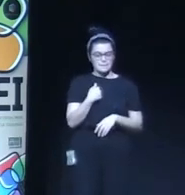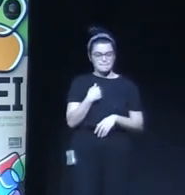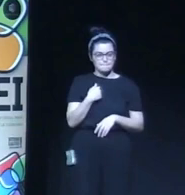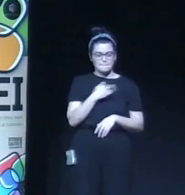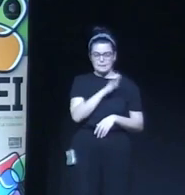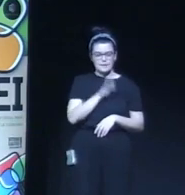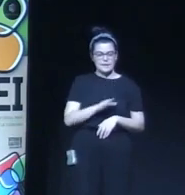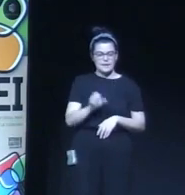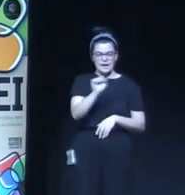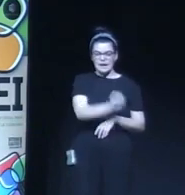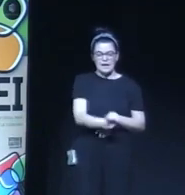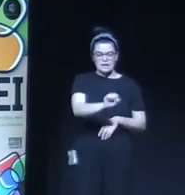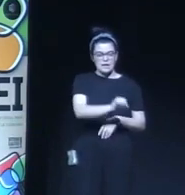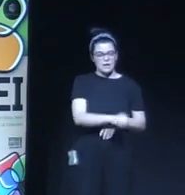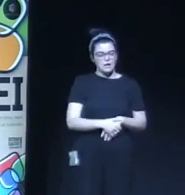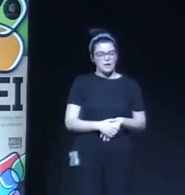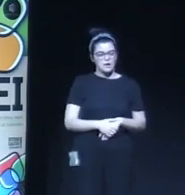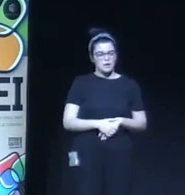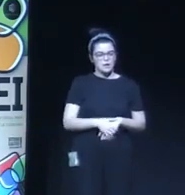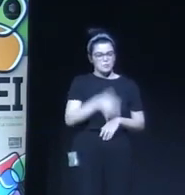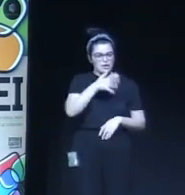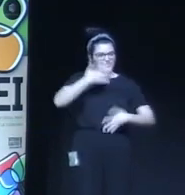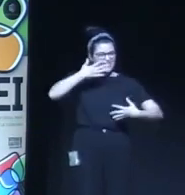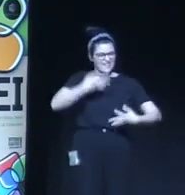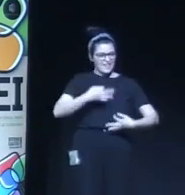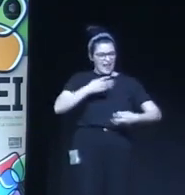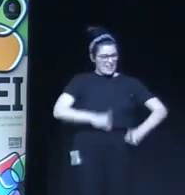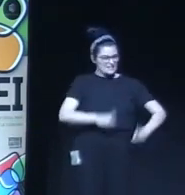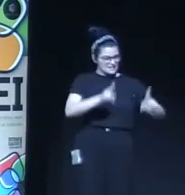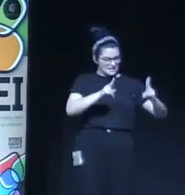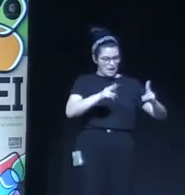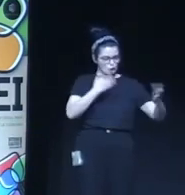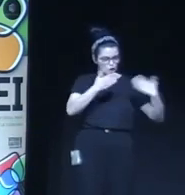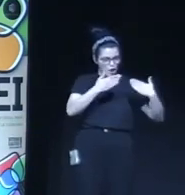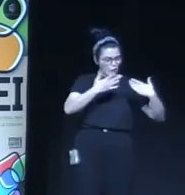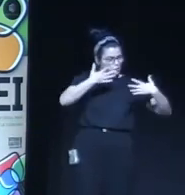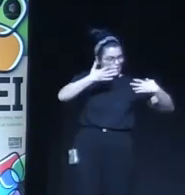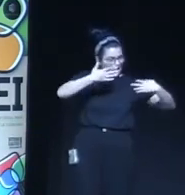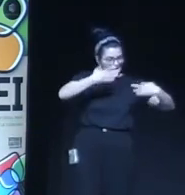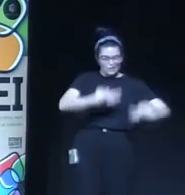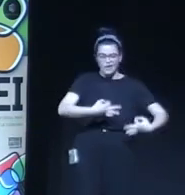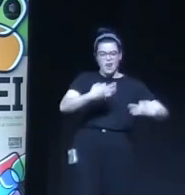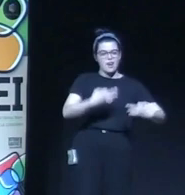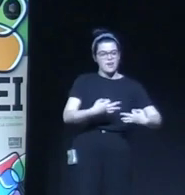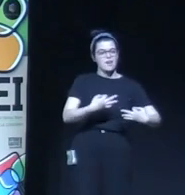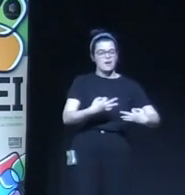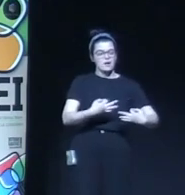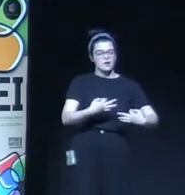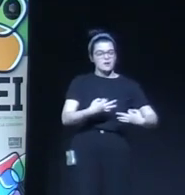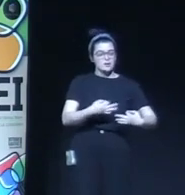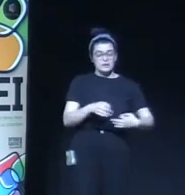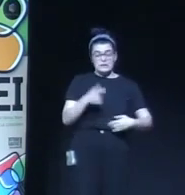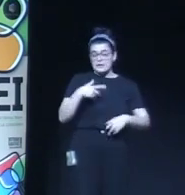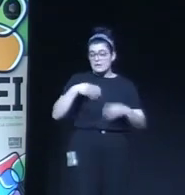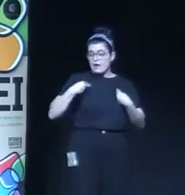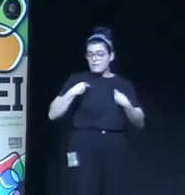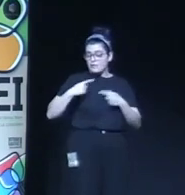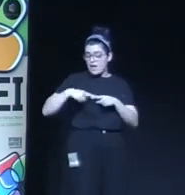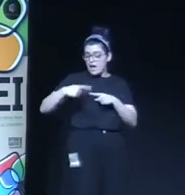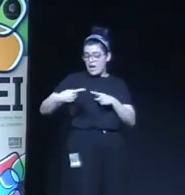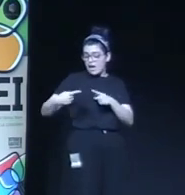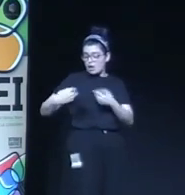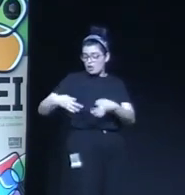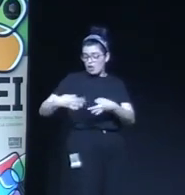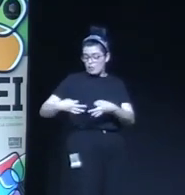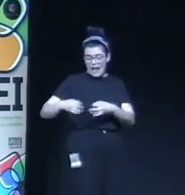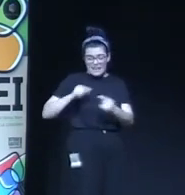que es tan vivo y tan real esos diálogos, me parece que es lo que suele pasar en la vida normal de las